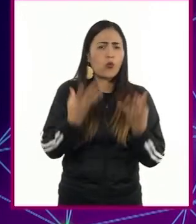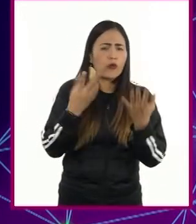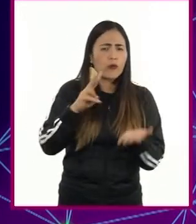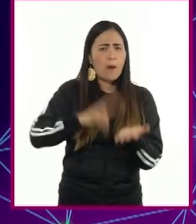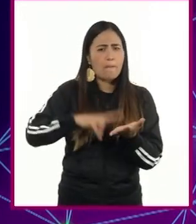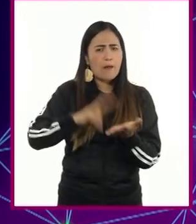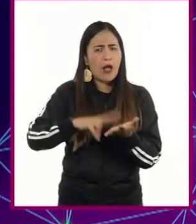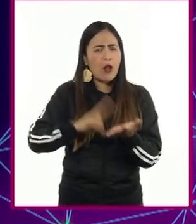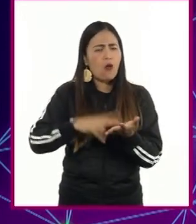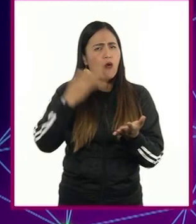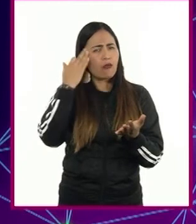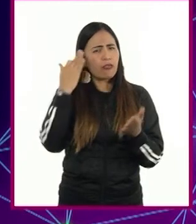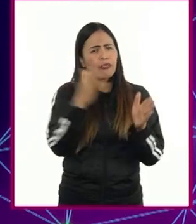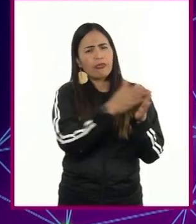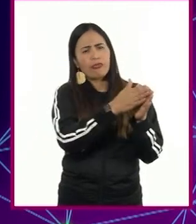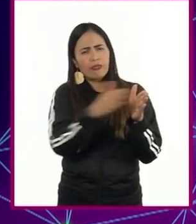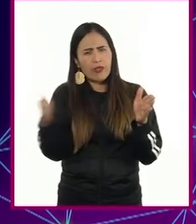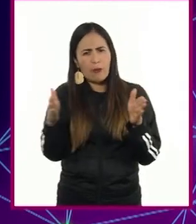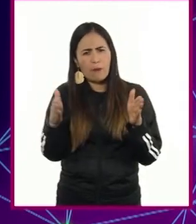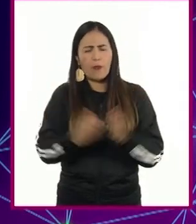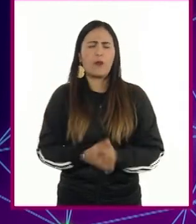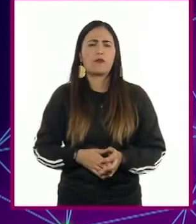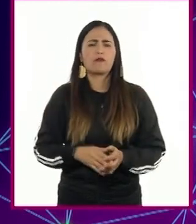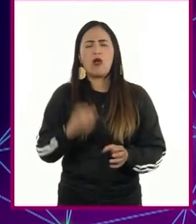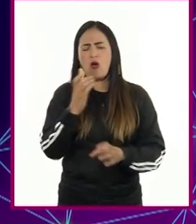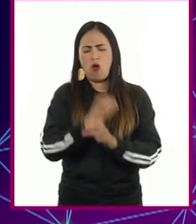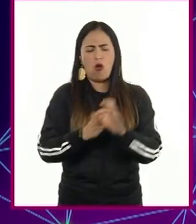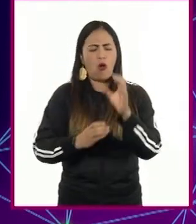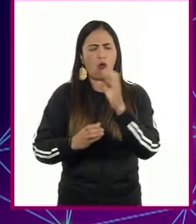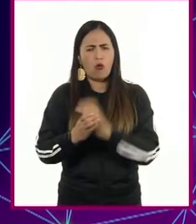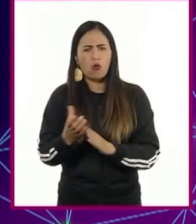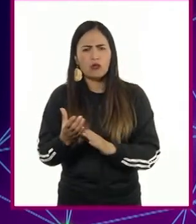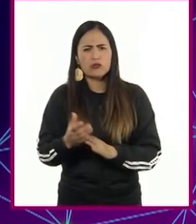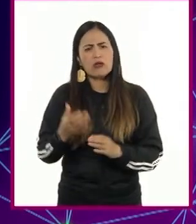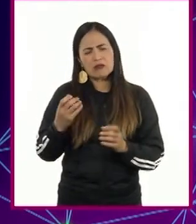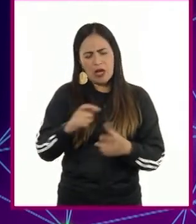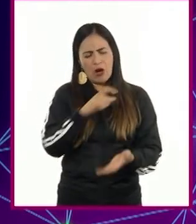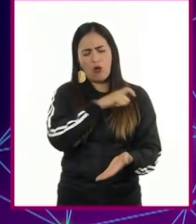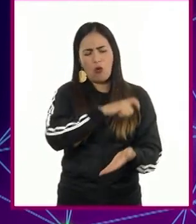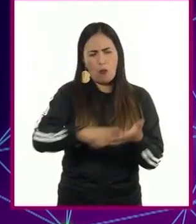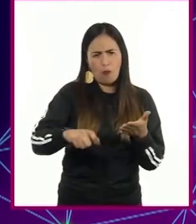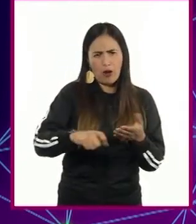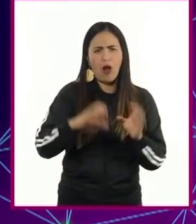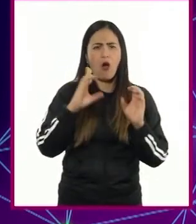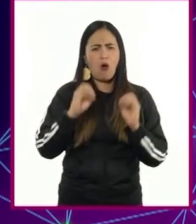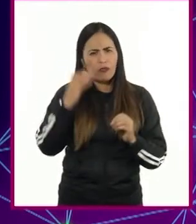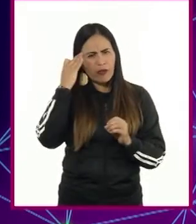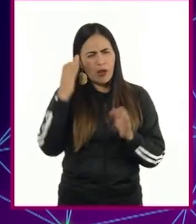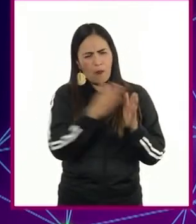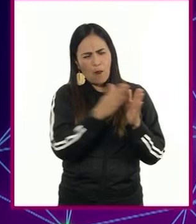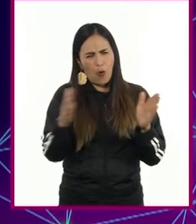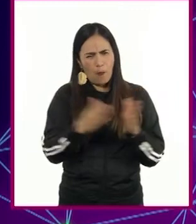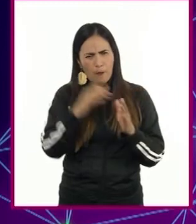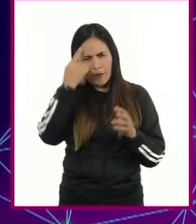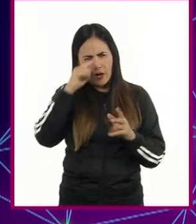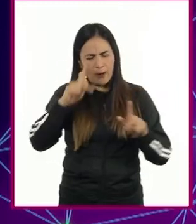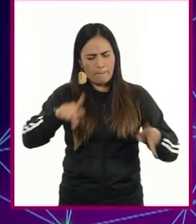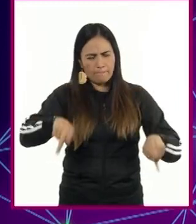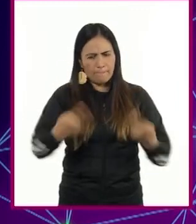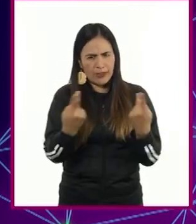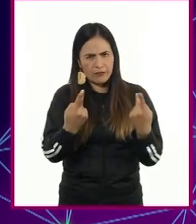y periodo en el que las mercancías deben ser compradas o vendidas, las